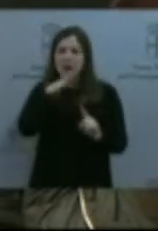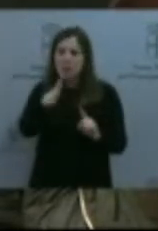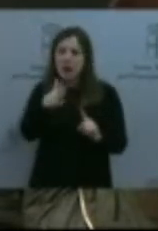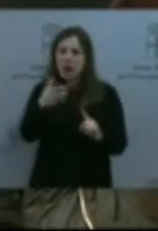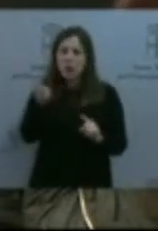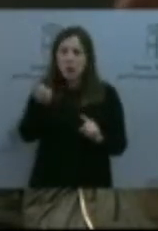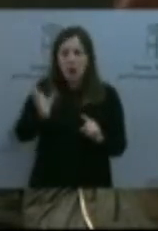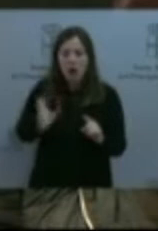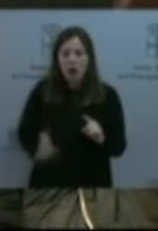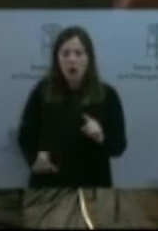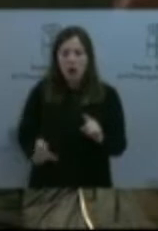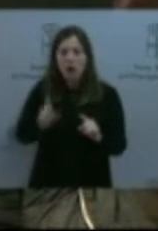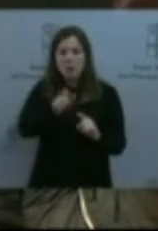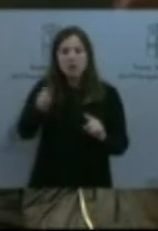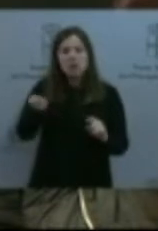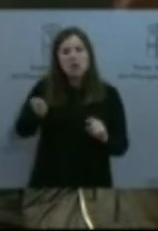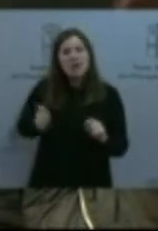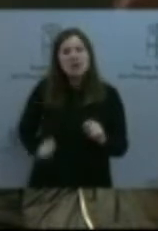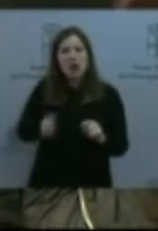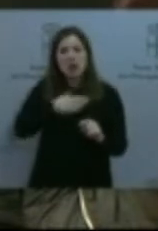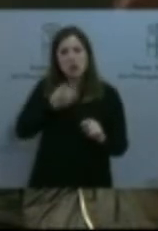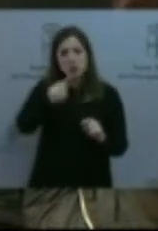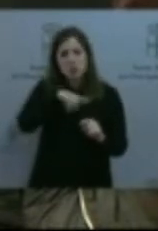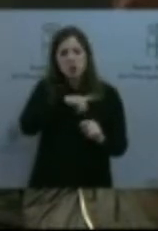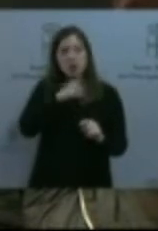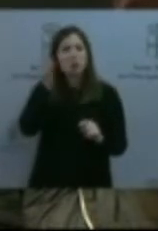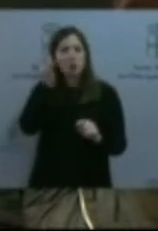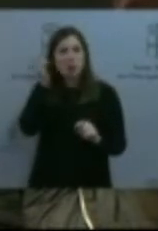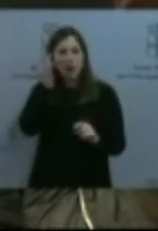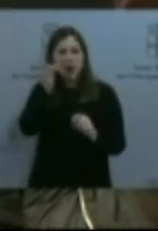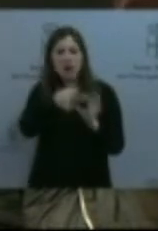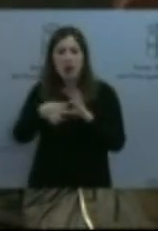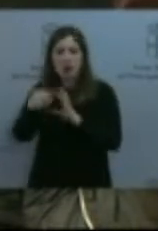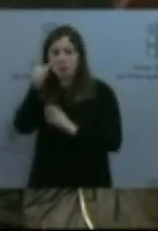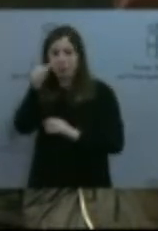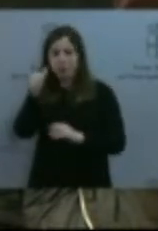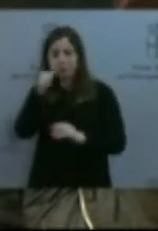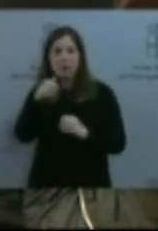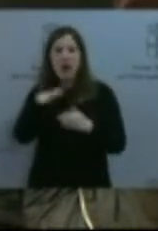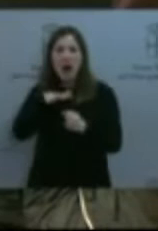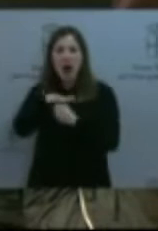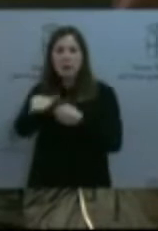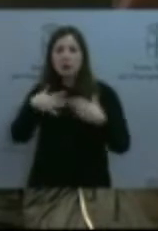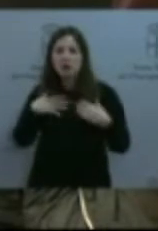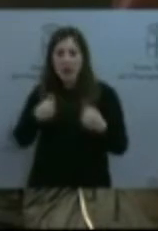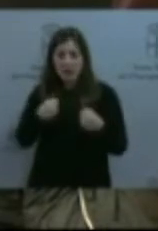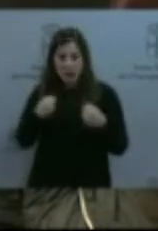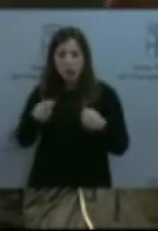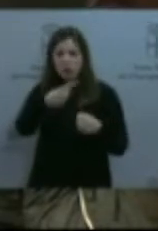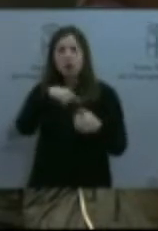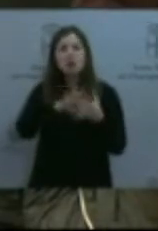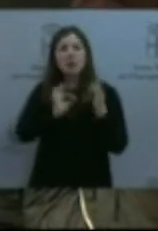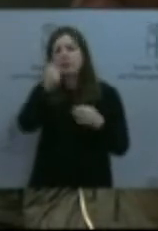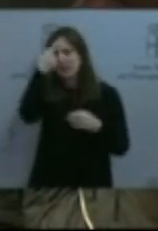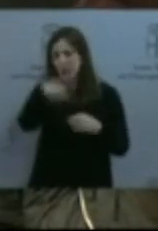circunstancias concretas relacionadas con el embarazo. En el ámbito sanitario somos especialmente conscientes y sensibles con esta situación y haremos,